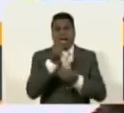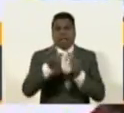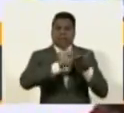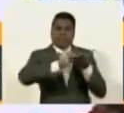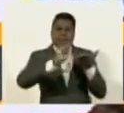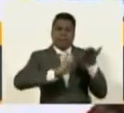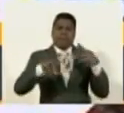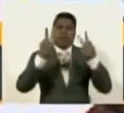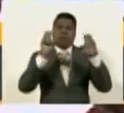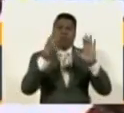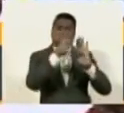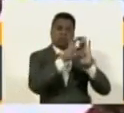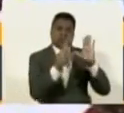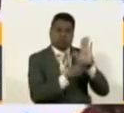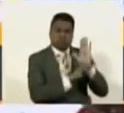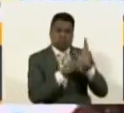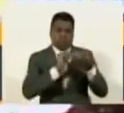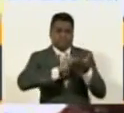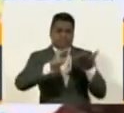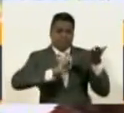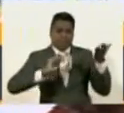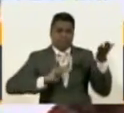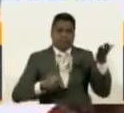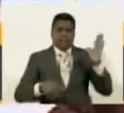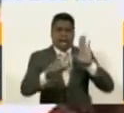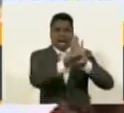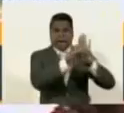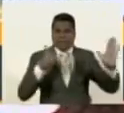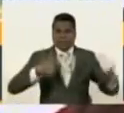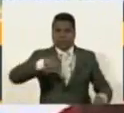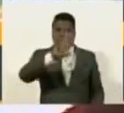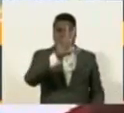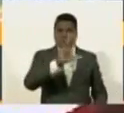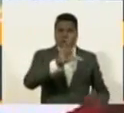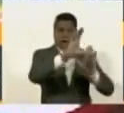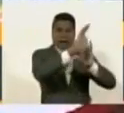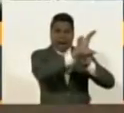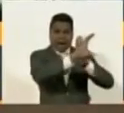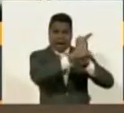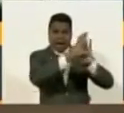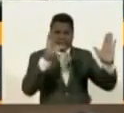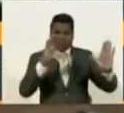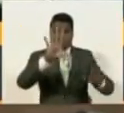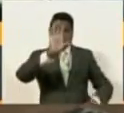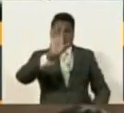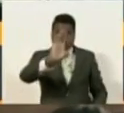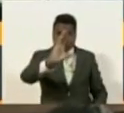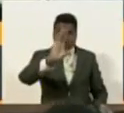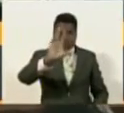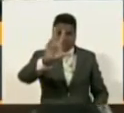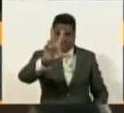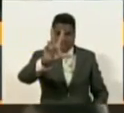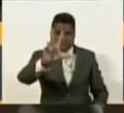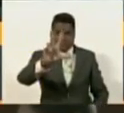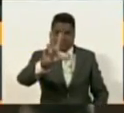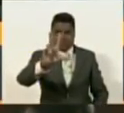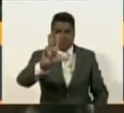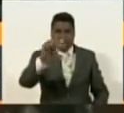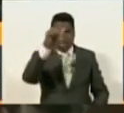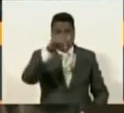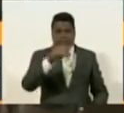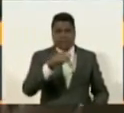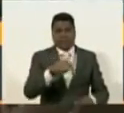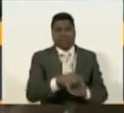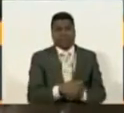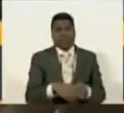nueva Constitución. Estamos en el capítulo 3 de la Constitución de la República Bolivariana de Venezuela, un